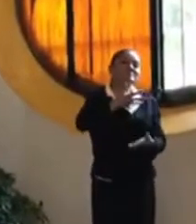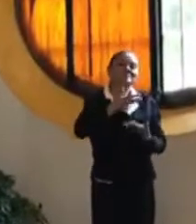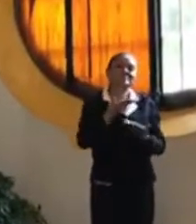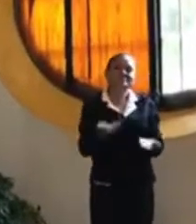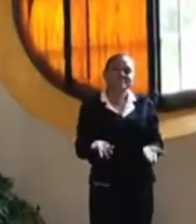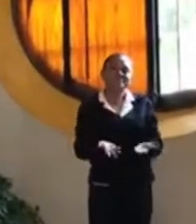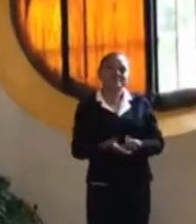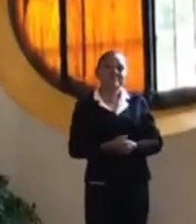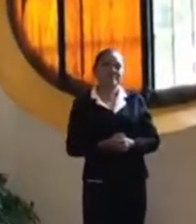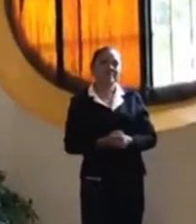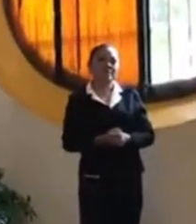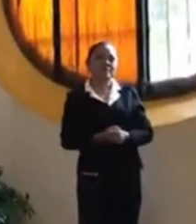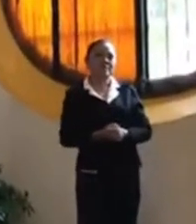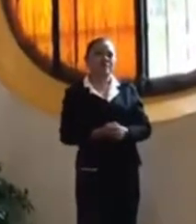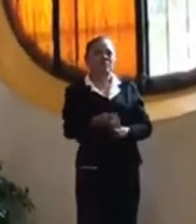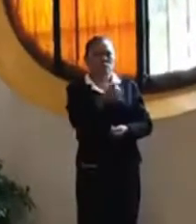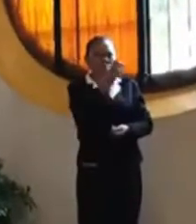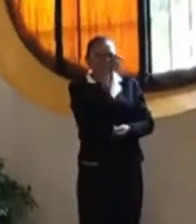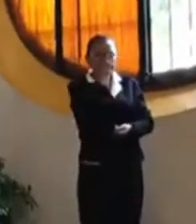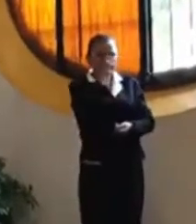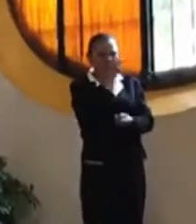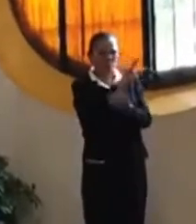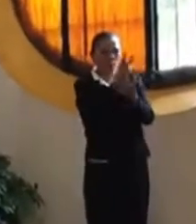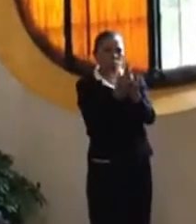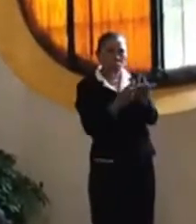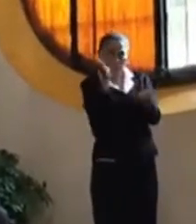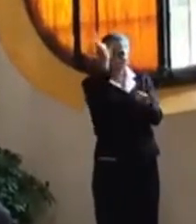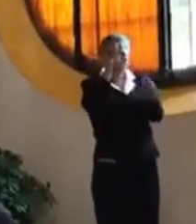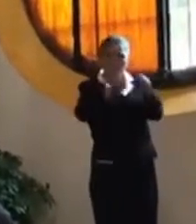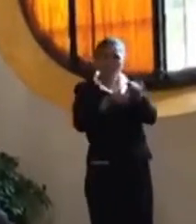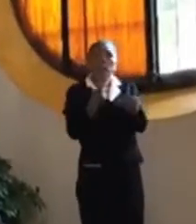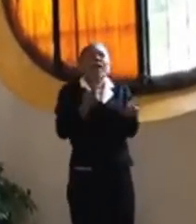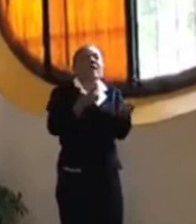un agresivo programa cultural en los reclusorios.